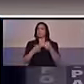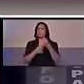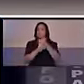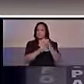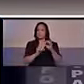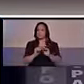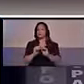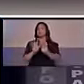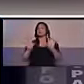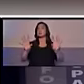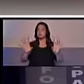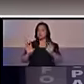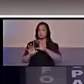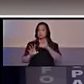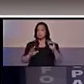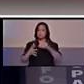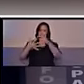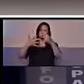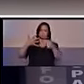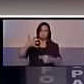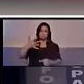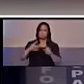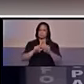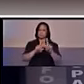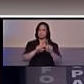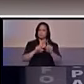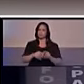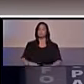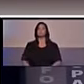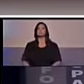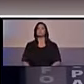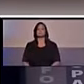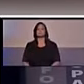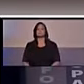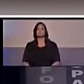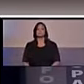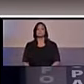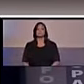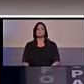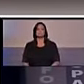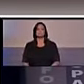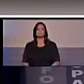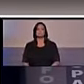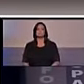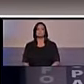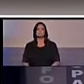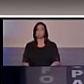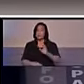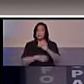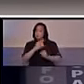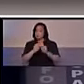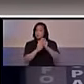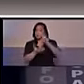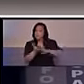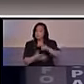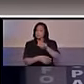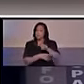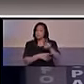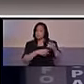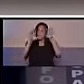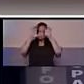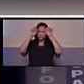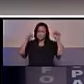viviendo. Juanita ahora mismo tiene la mano en la cabeza, que no sabe qué va a hacer con los muchachos. Pero no sabes qué pan le va a dar a los muchachos porque no lo tienen.